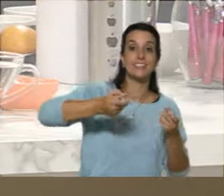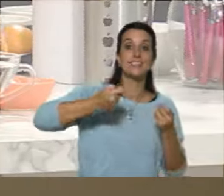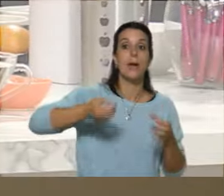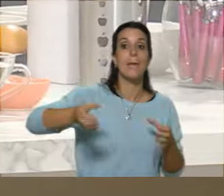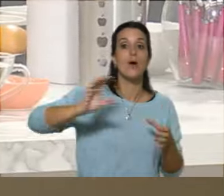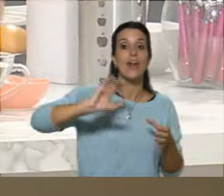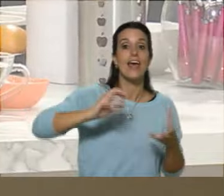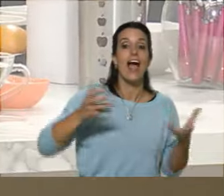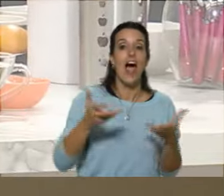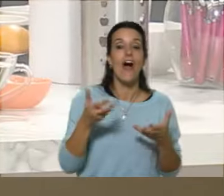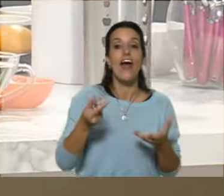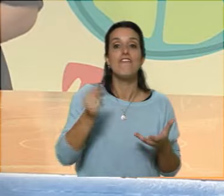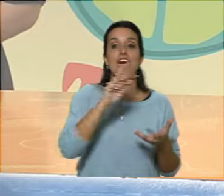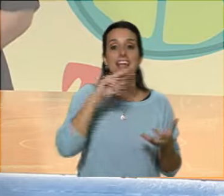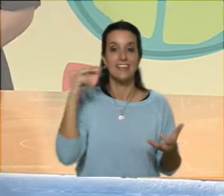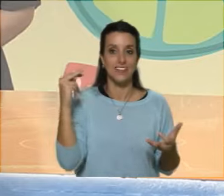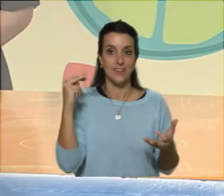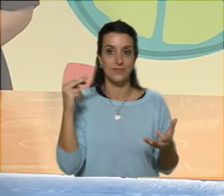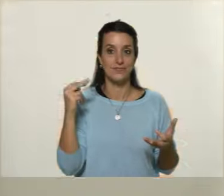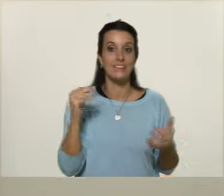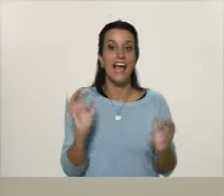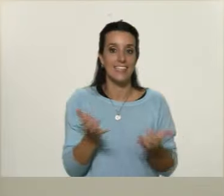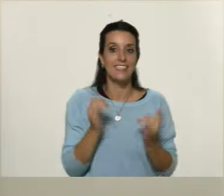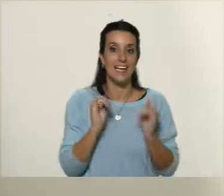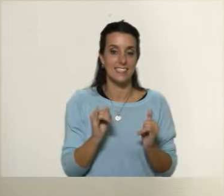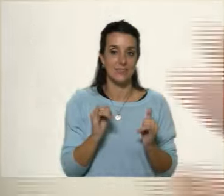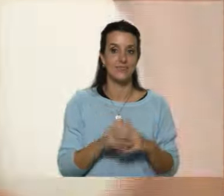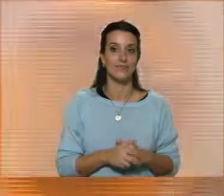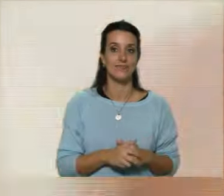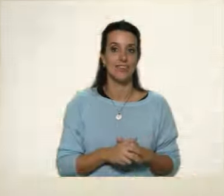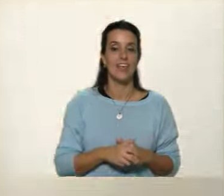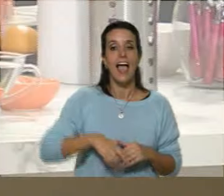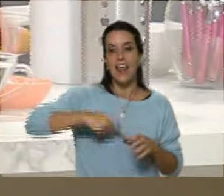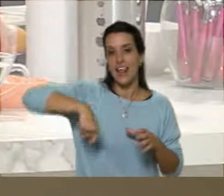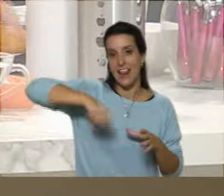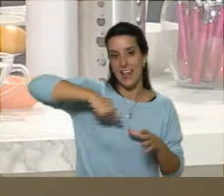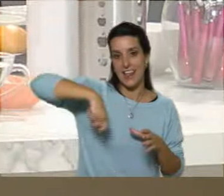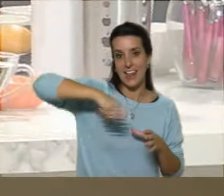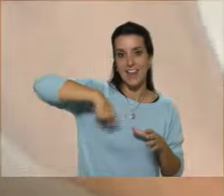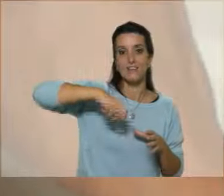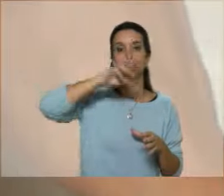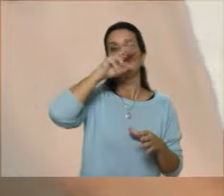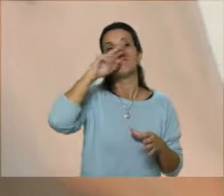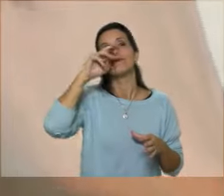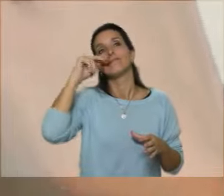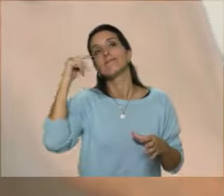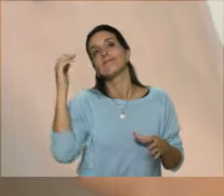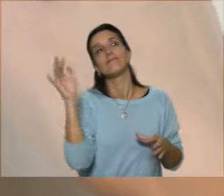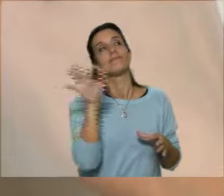agregarle ahora la vainilla. Ah, ahí calentita la ahí crema calentita pastelera. Mm. Le agregas la vainilla. Ay, qué aroma, qué aroma.